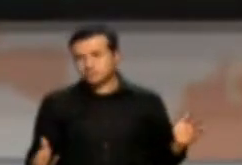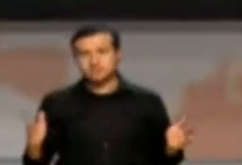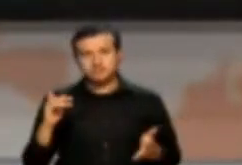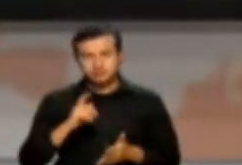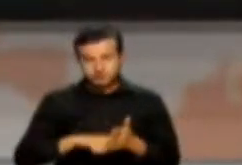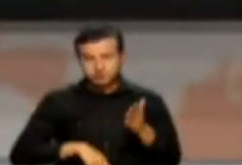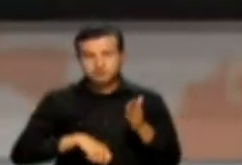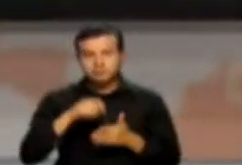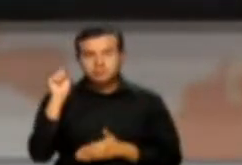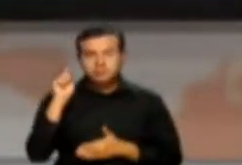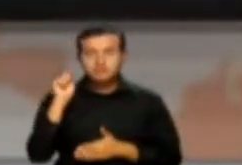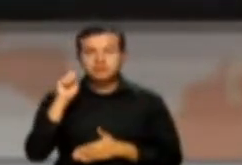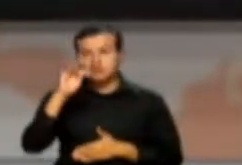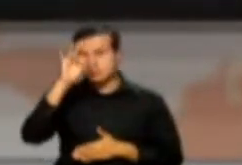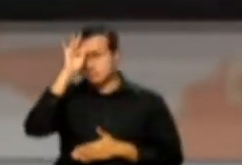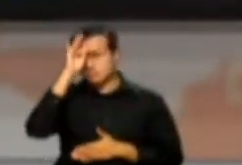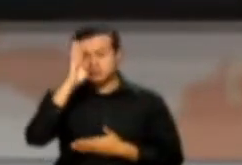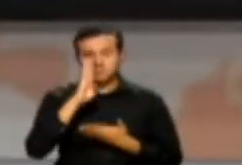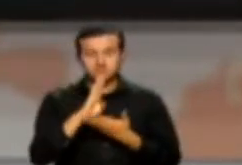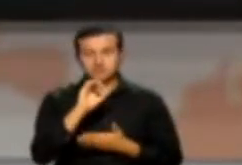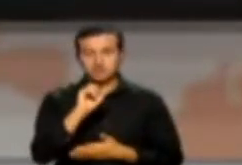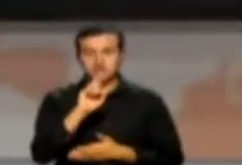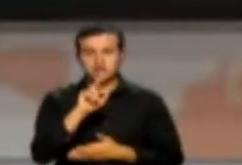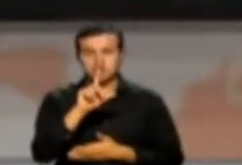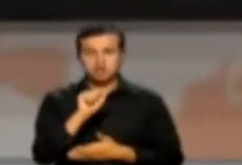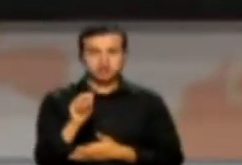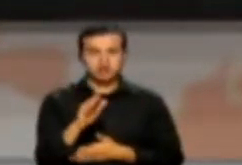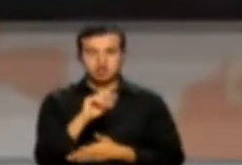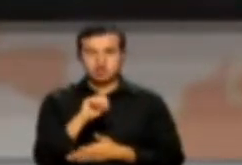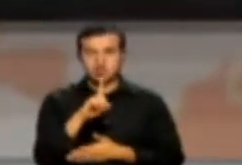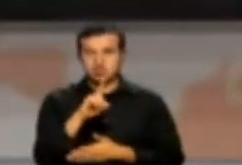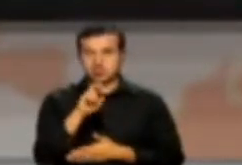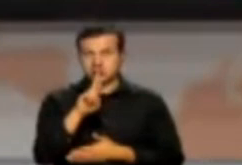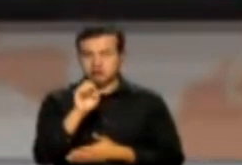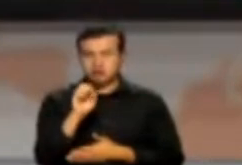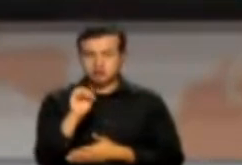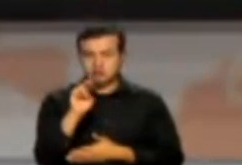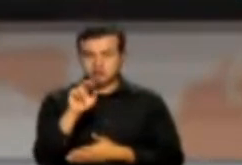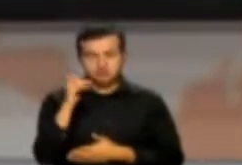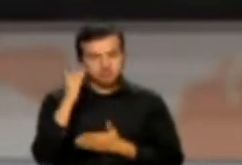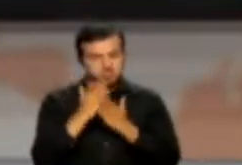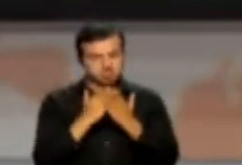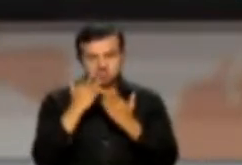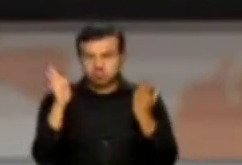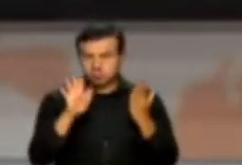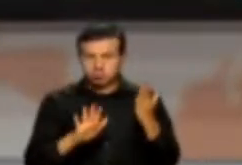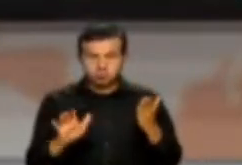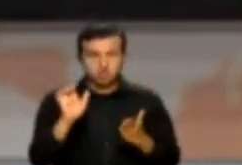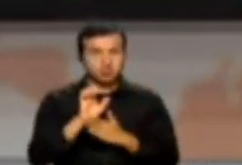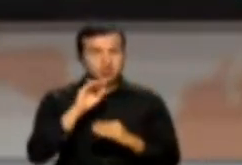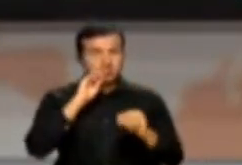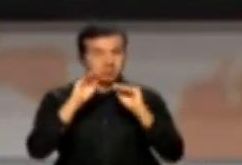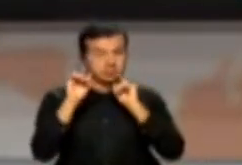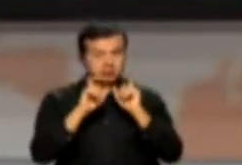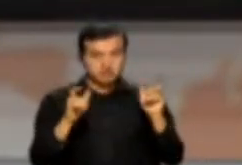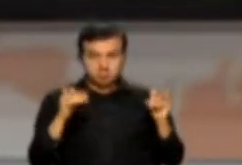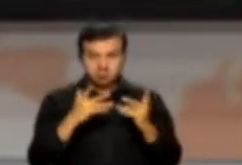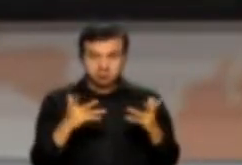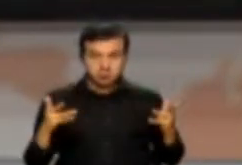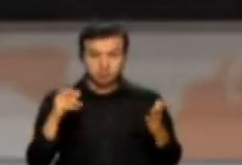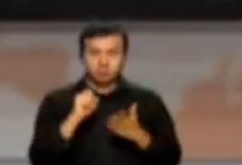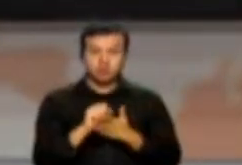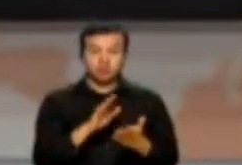a conseguir en el hospital carlos andrade marín y que va a ser al servicio de toda la población ecuatorial recordemos una cosa los